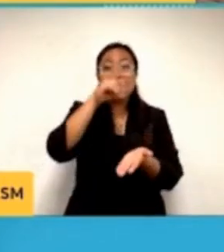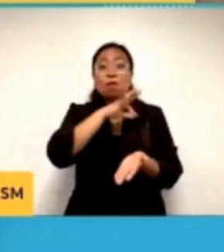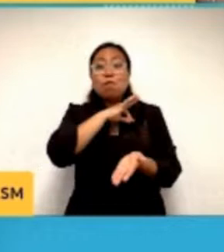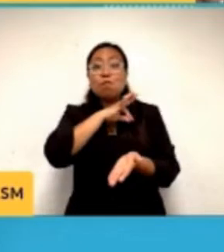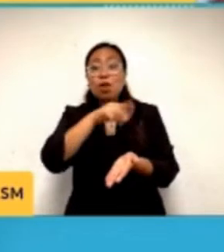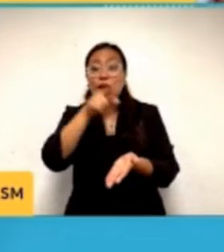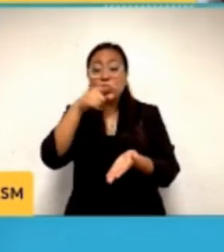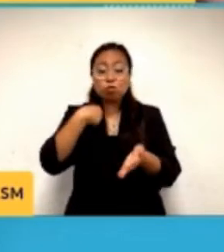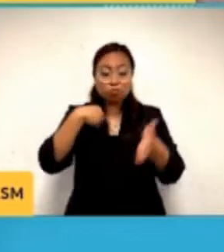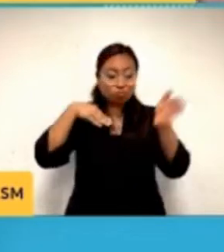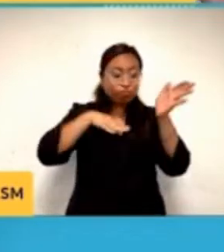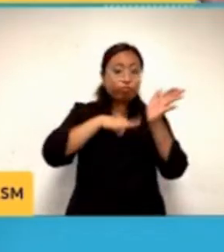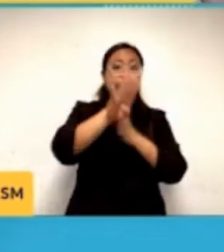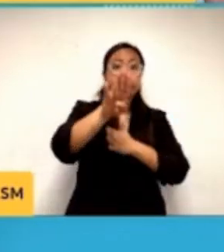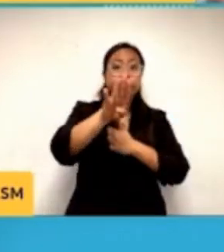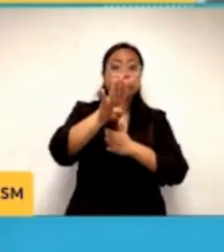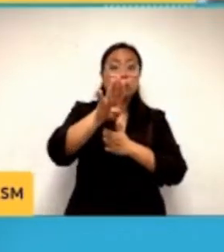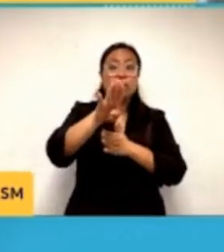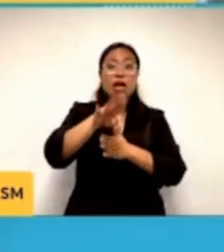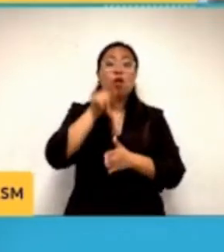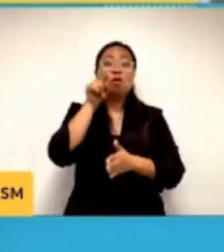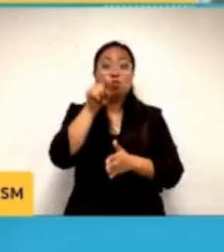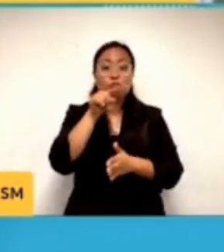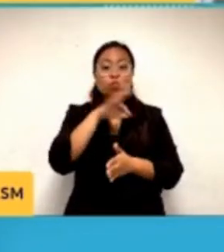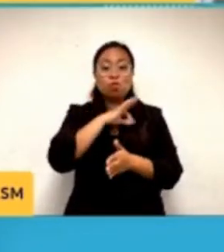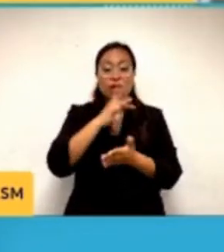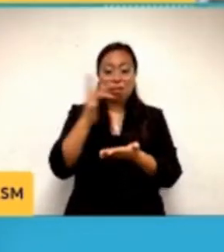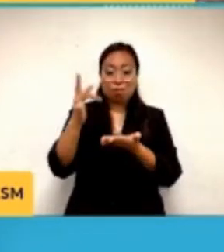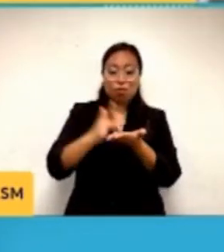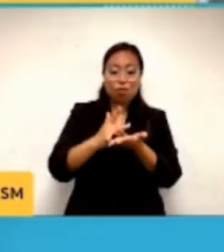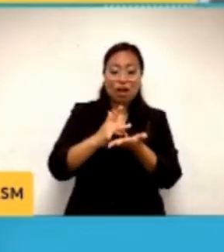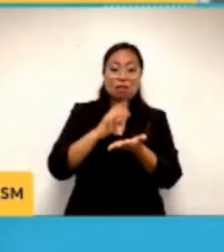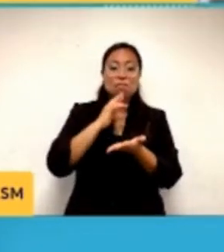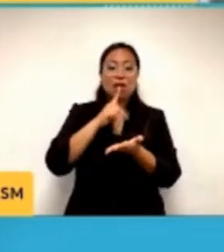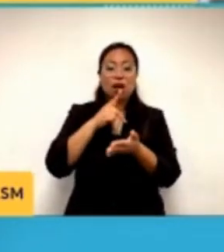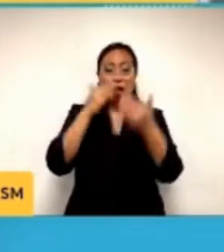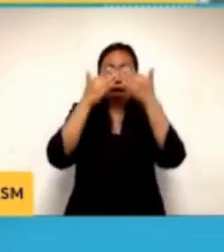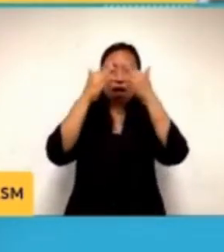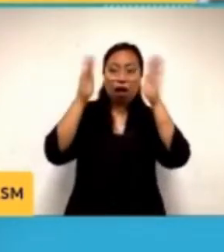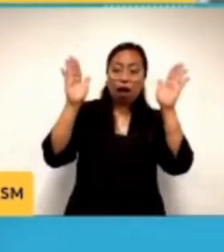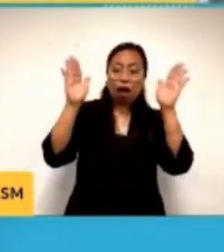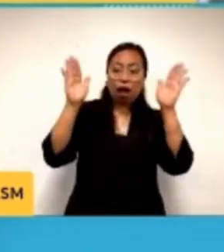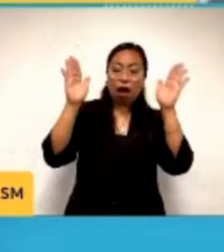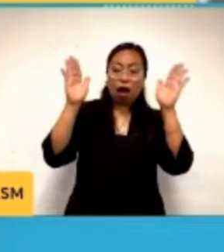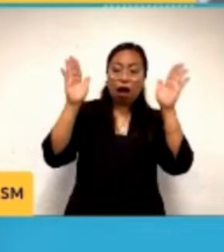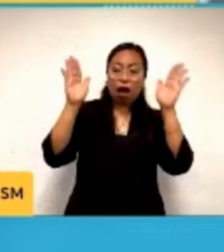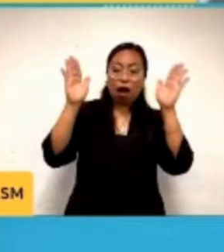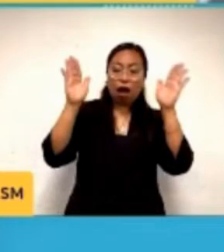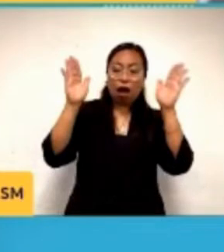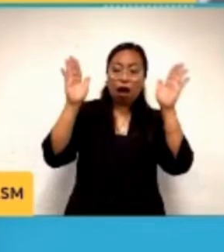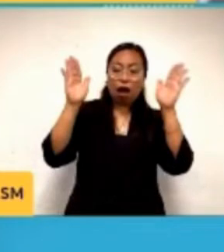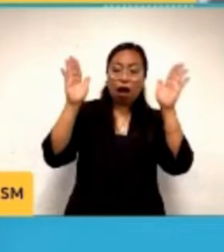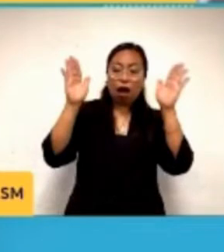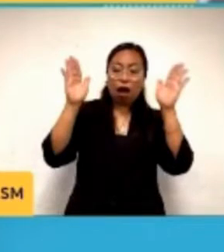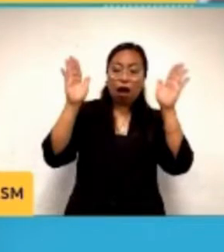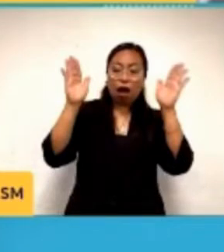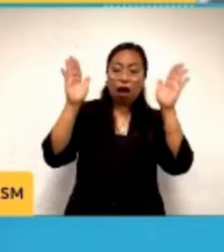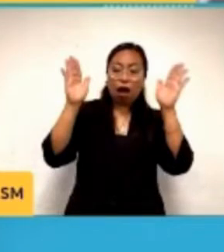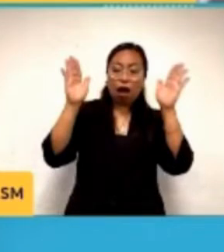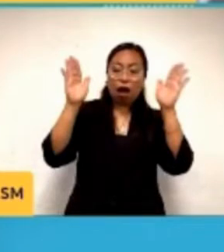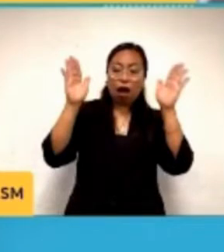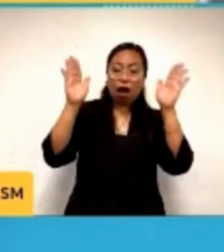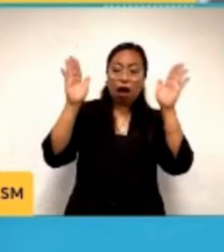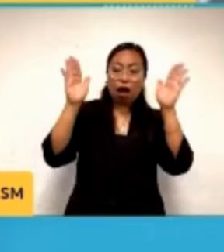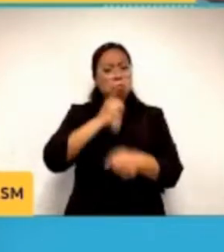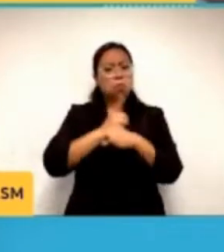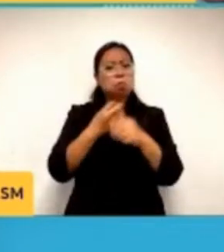crear esas palancas que te ayuden a abrirte puertas y que lleguen las oportunidades que necesitas. Ahora,